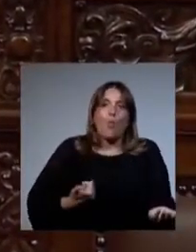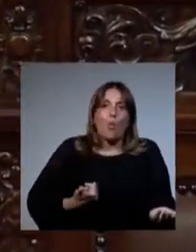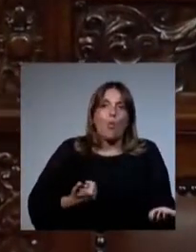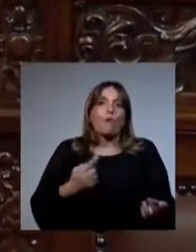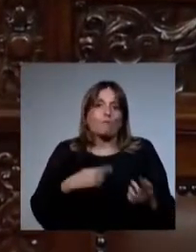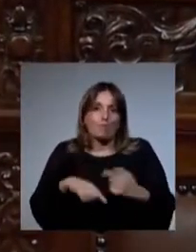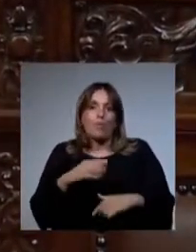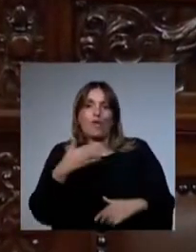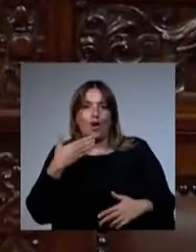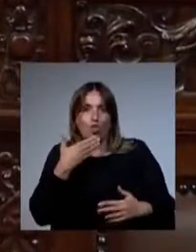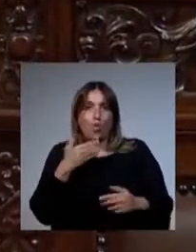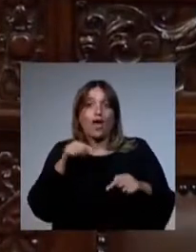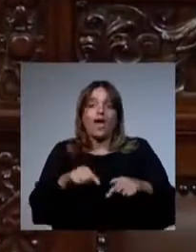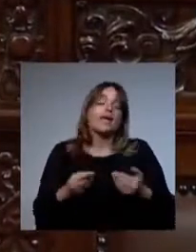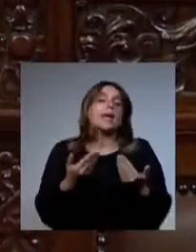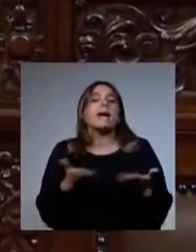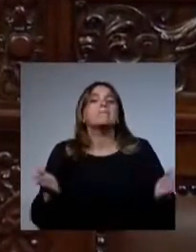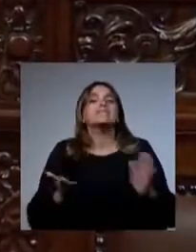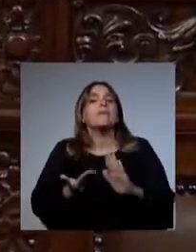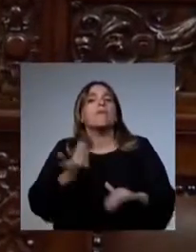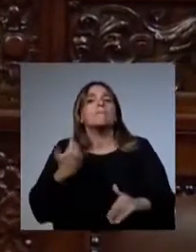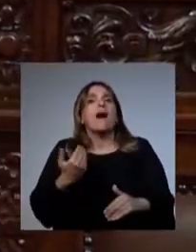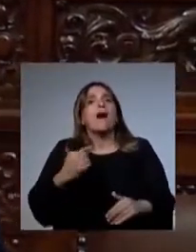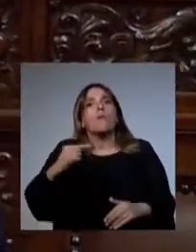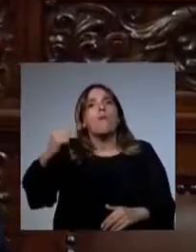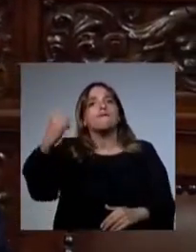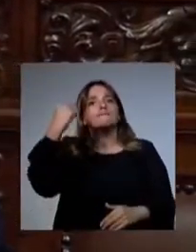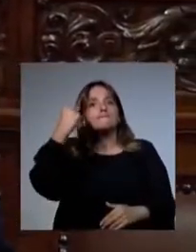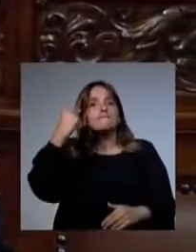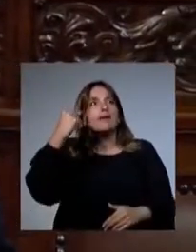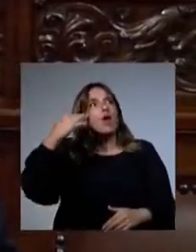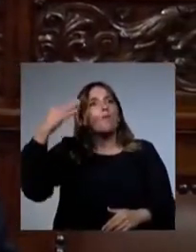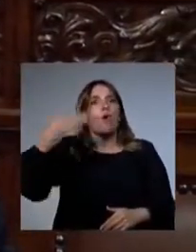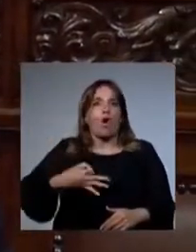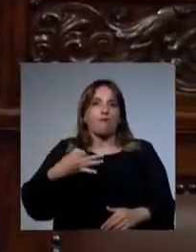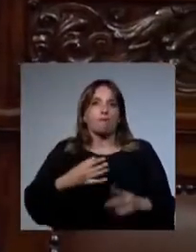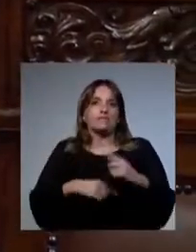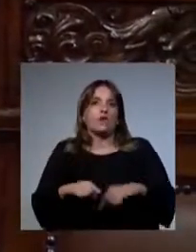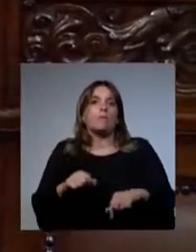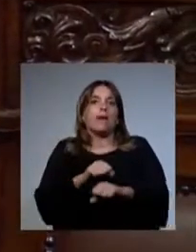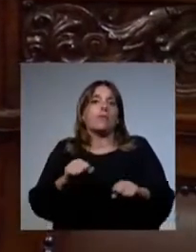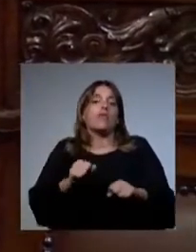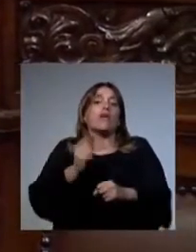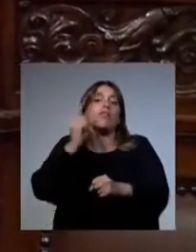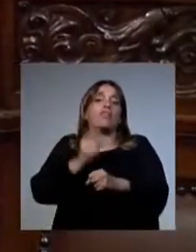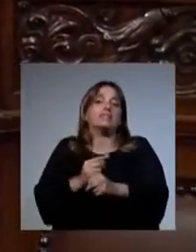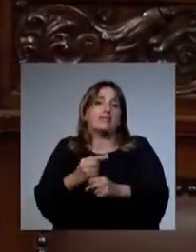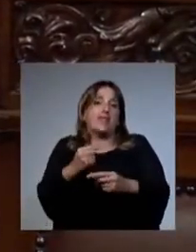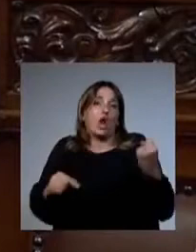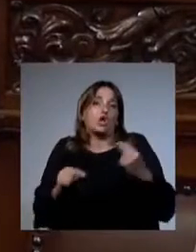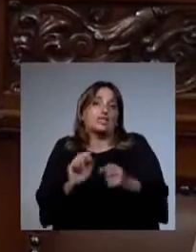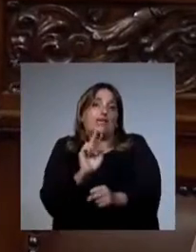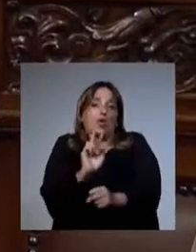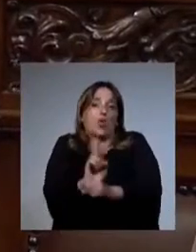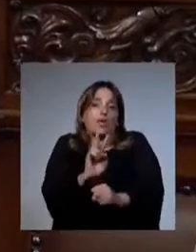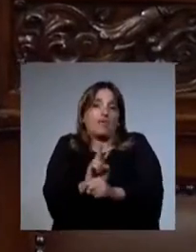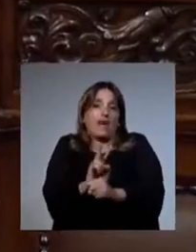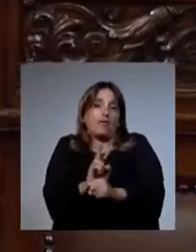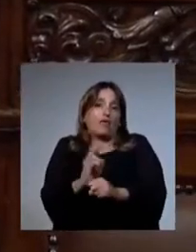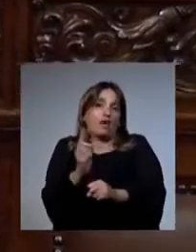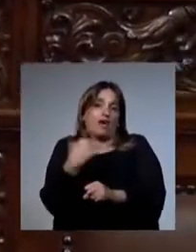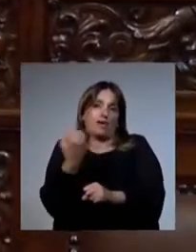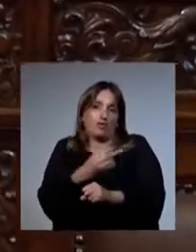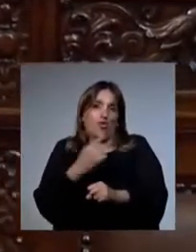Debimos entonces ahí apelar a nuestras más profundas convicciones para tomar medidas de protección y de cuidado a